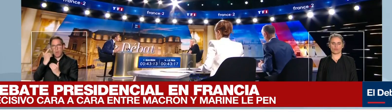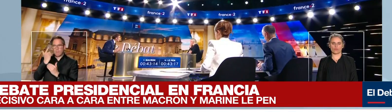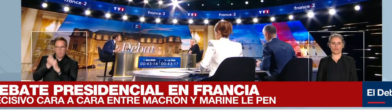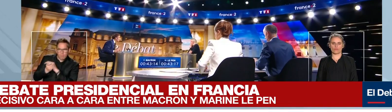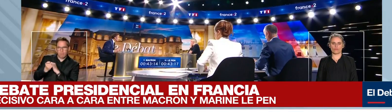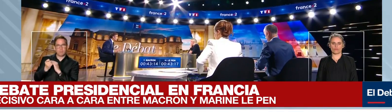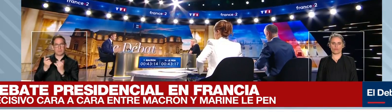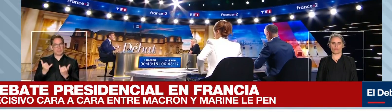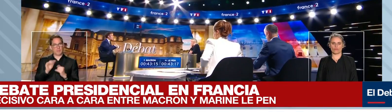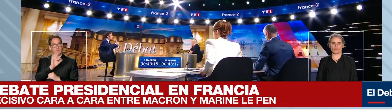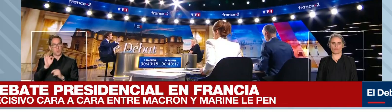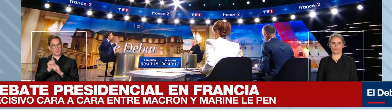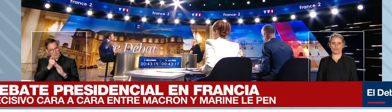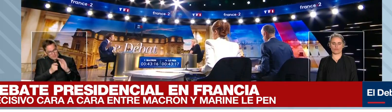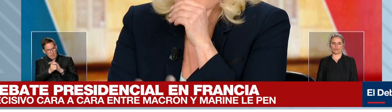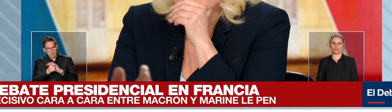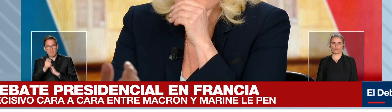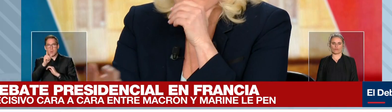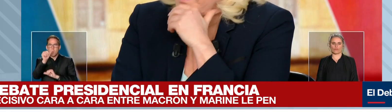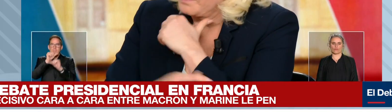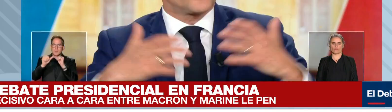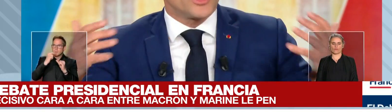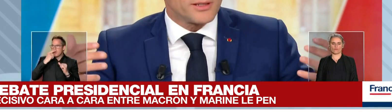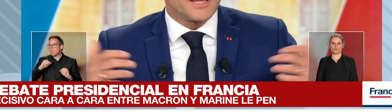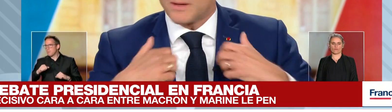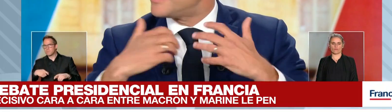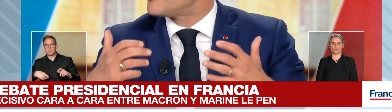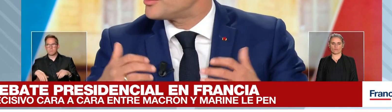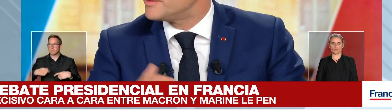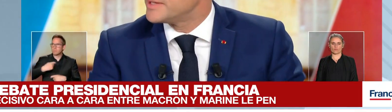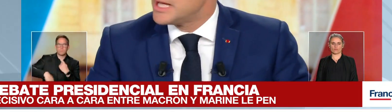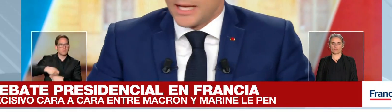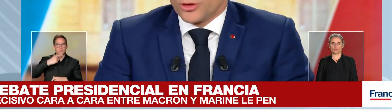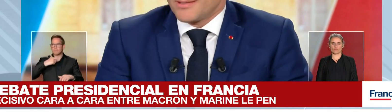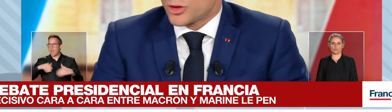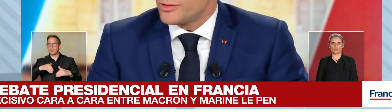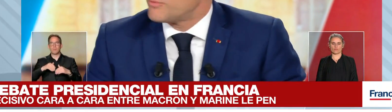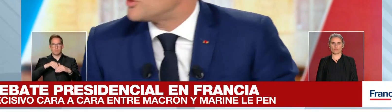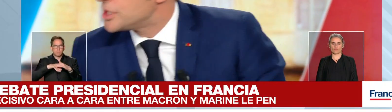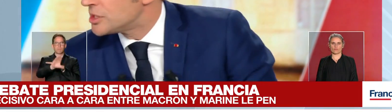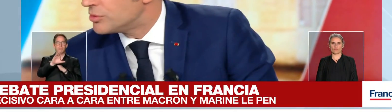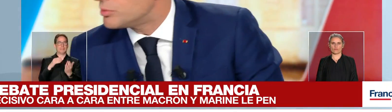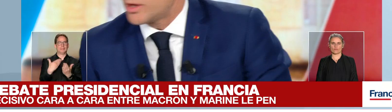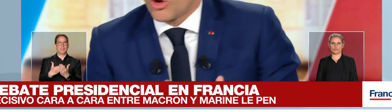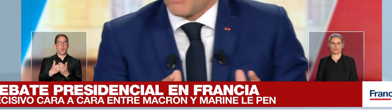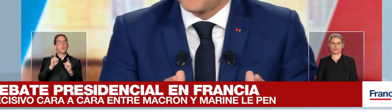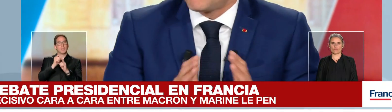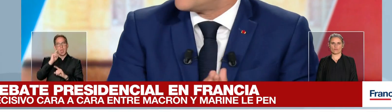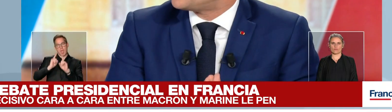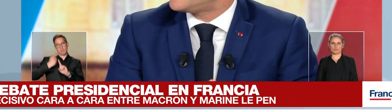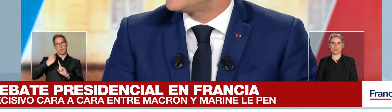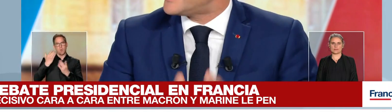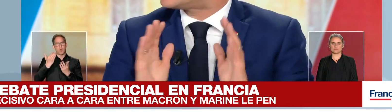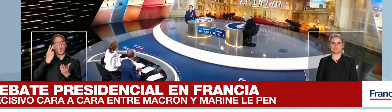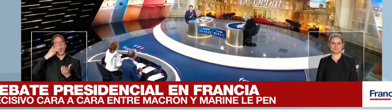que tuvo programas para ayudar, como nosotros que desarrollamos esos programas, pero se necesita un mercado que funcione, que permita avanzar. Lo segundo es que hay que proteger a los